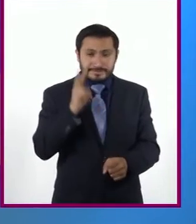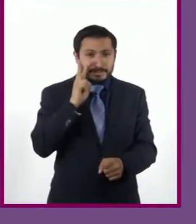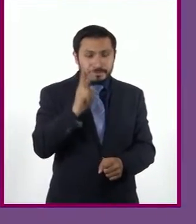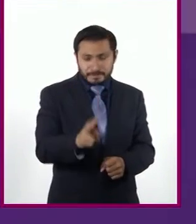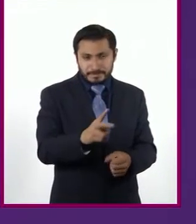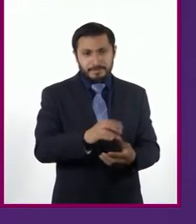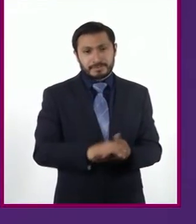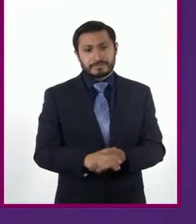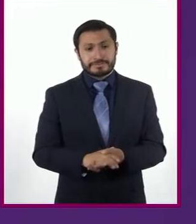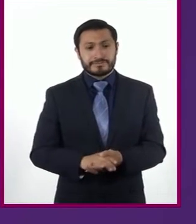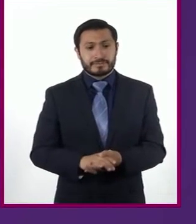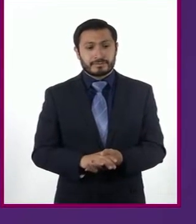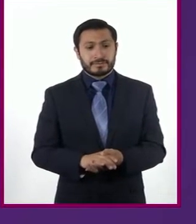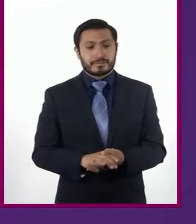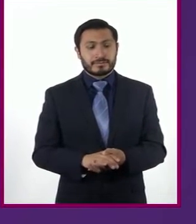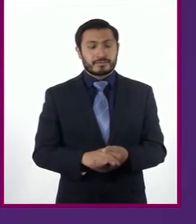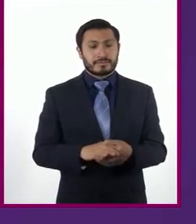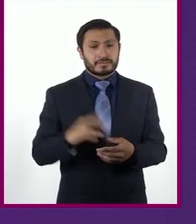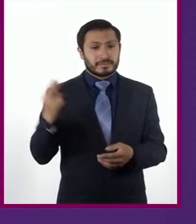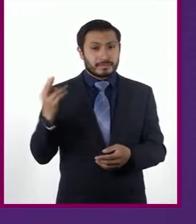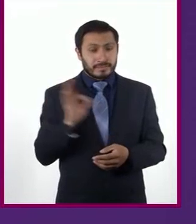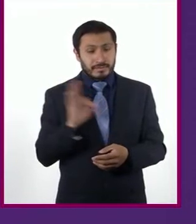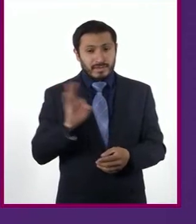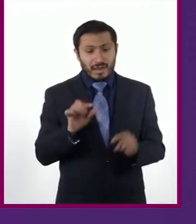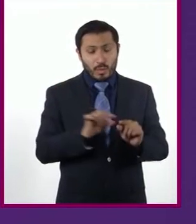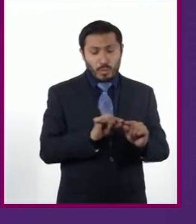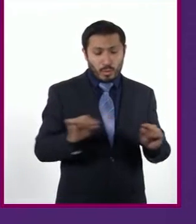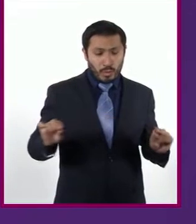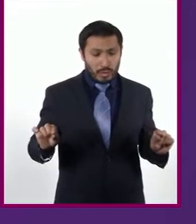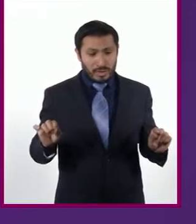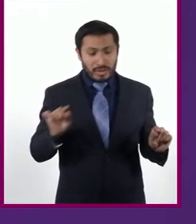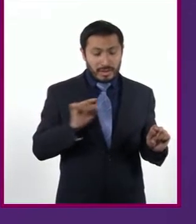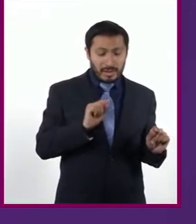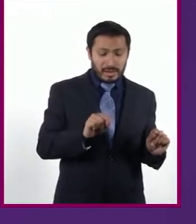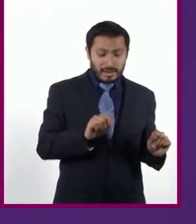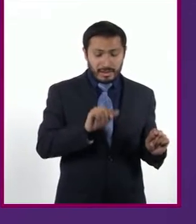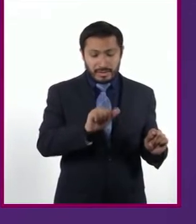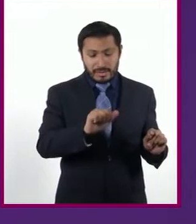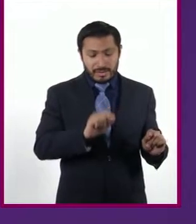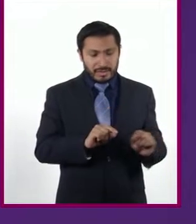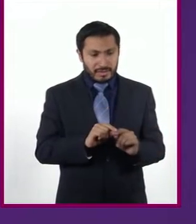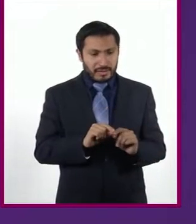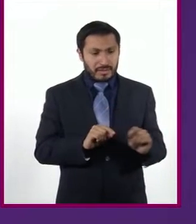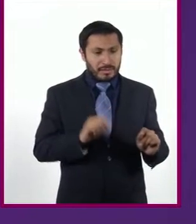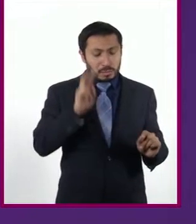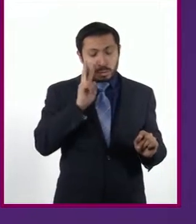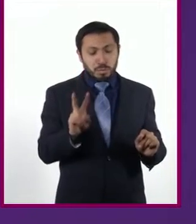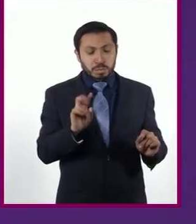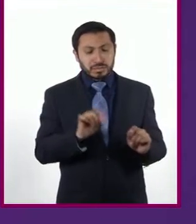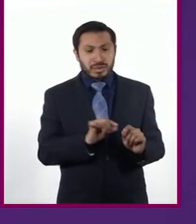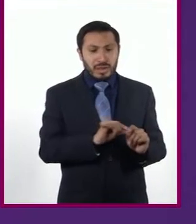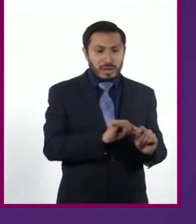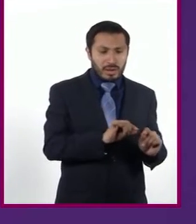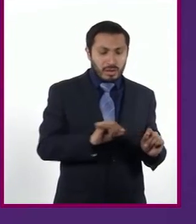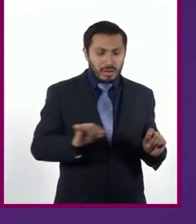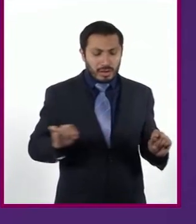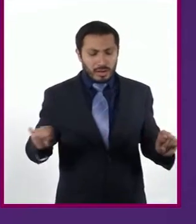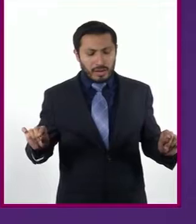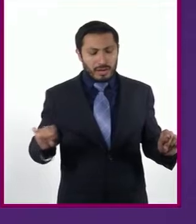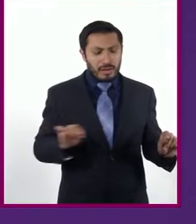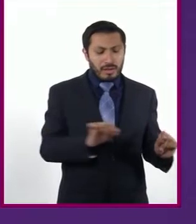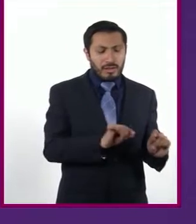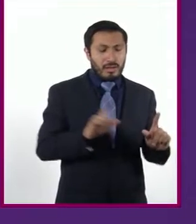ellos. Si hacemos referencia al ángulo en el vértice A y el análisis en curso es en el interior